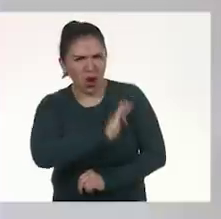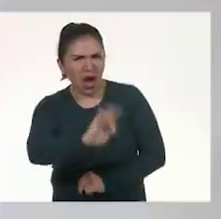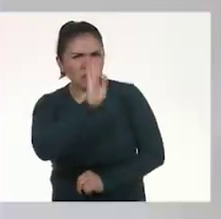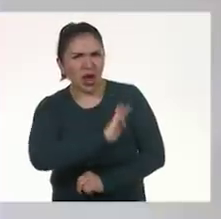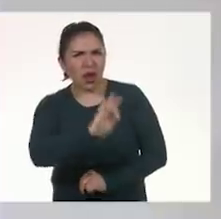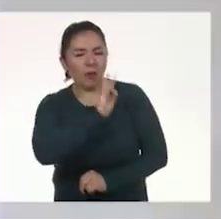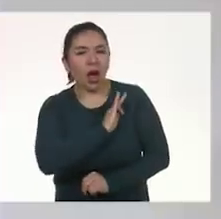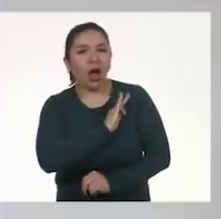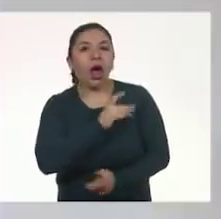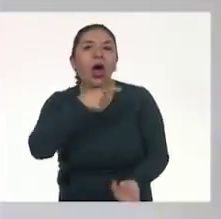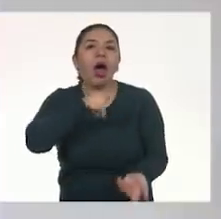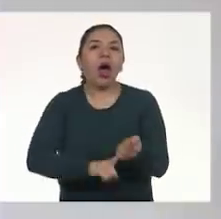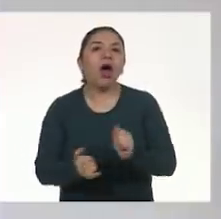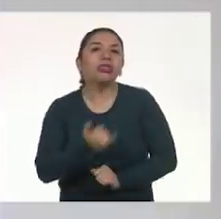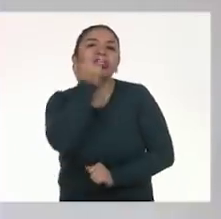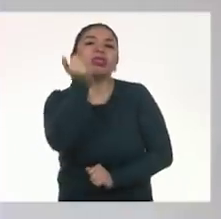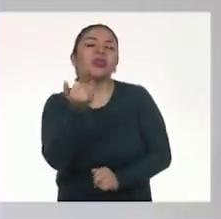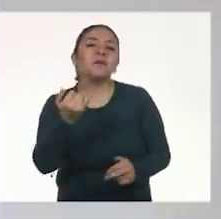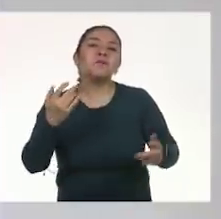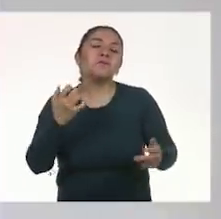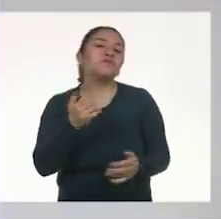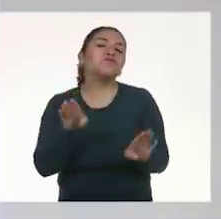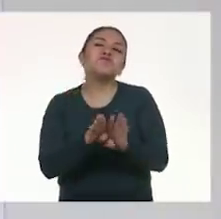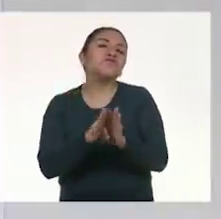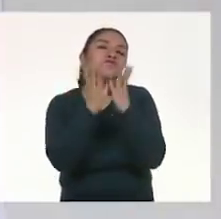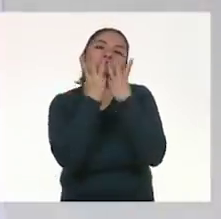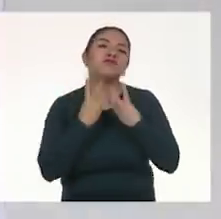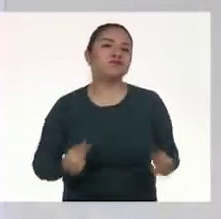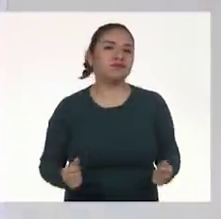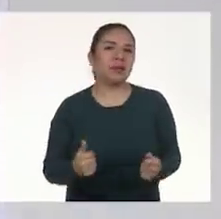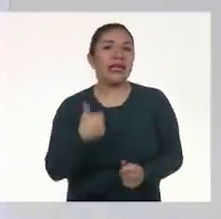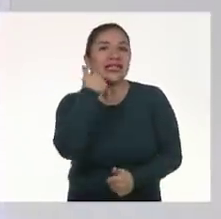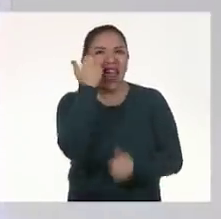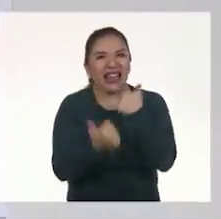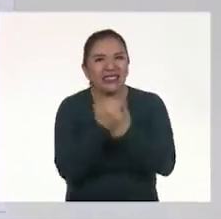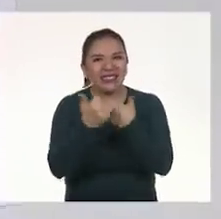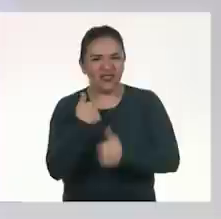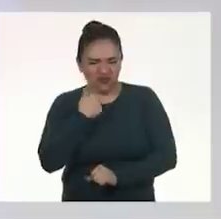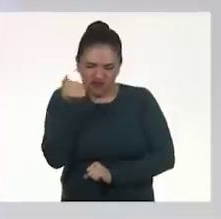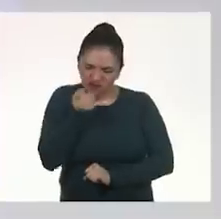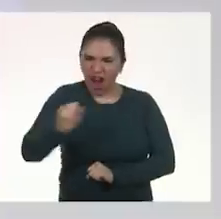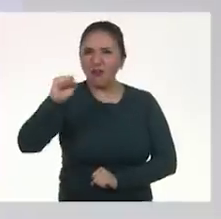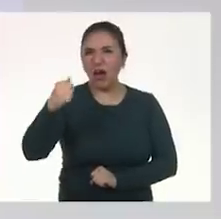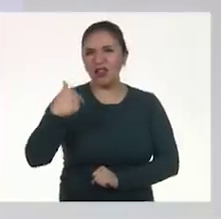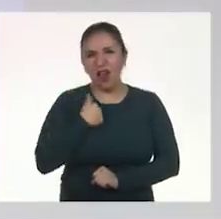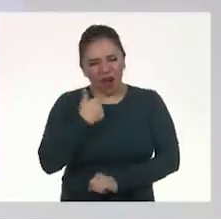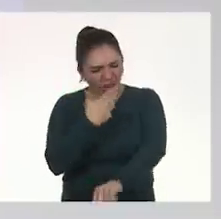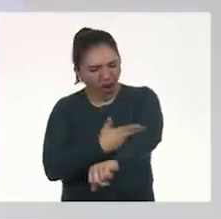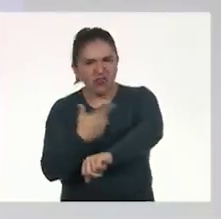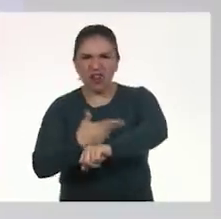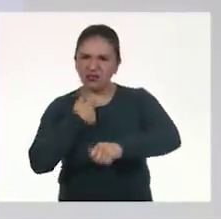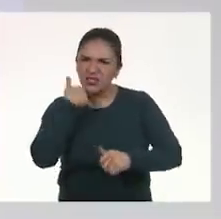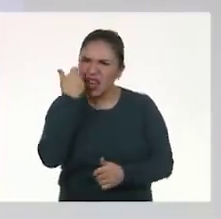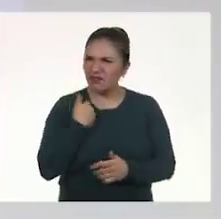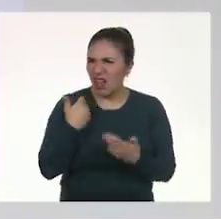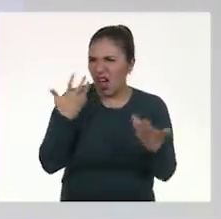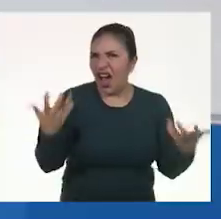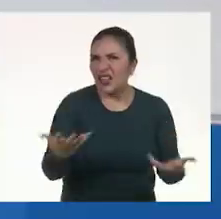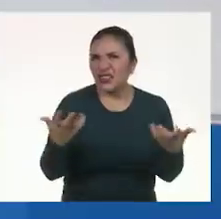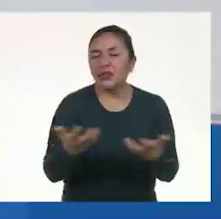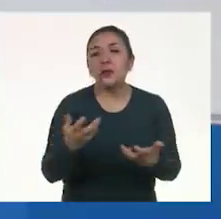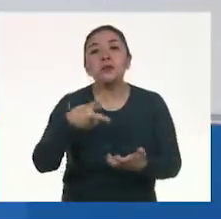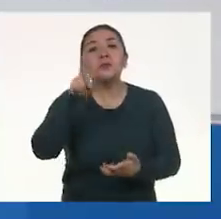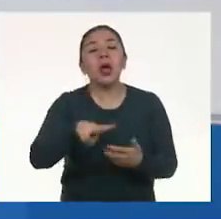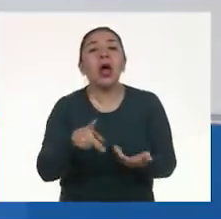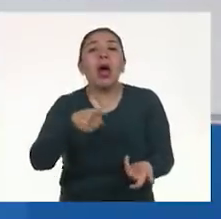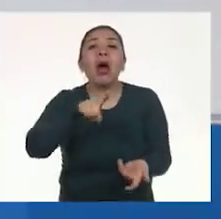lograrlo, se destruye. Busca la gloria, la fama, el honor, es terriblemente honorable. Pero la